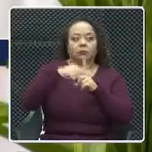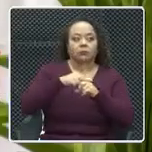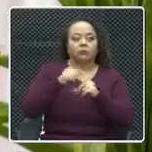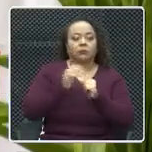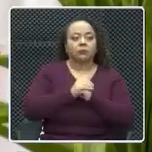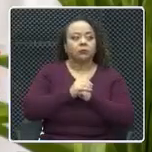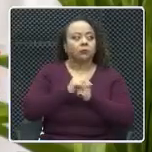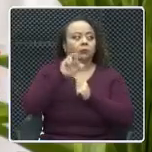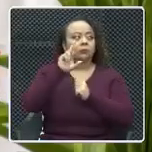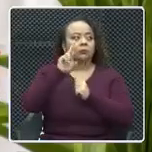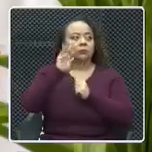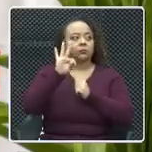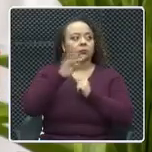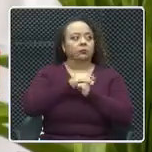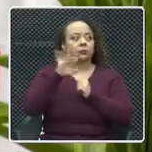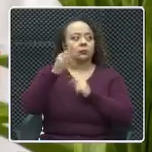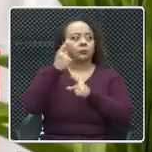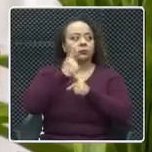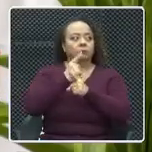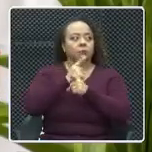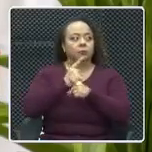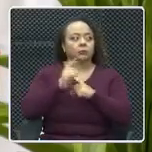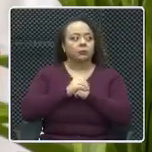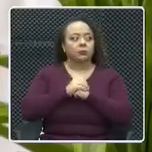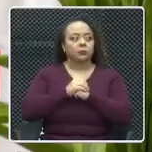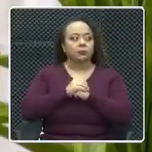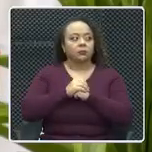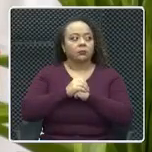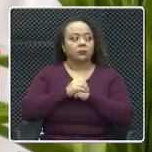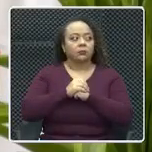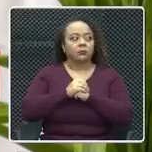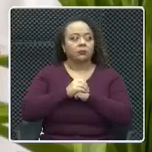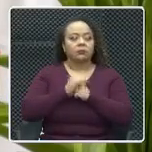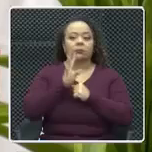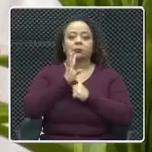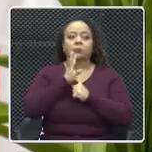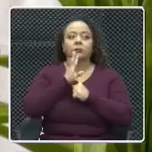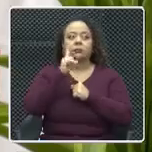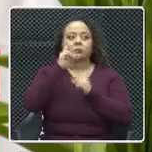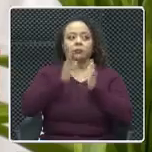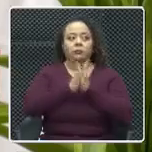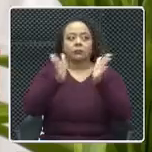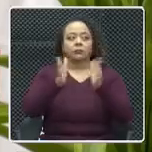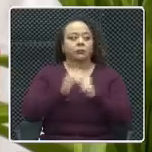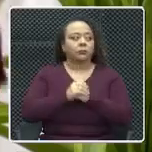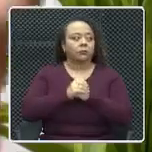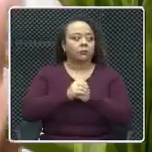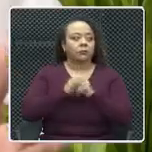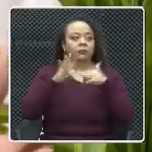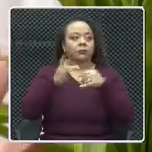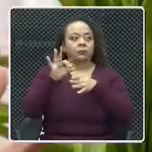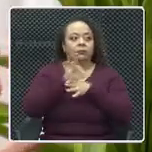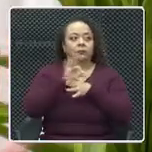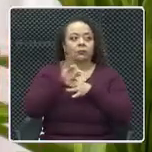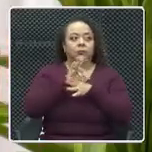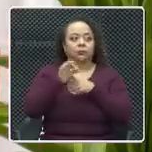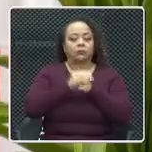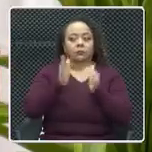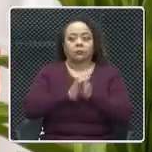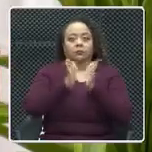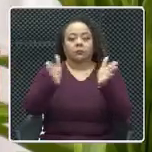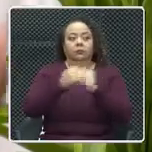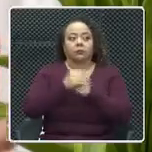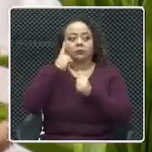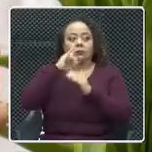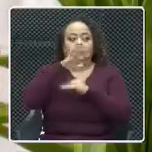la RT de la forma correcta. Entonces, hablamos de una generalidad, de cómo funciona a nivel general